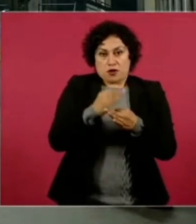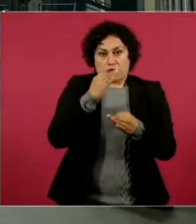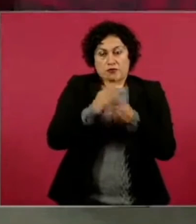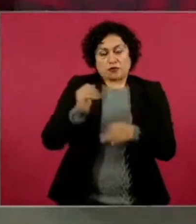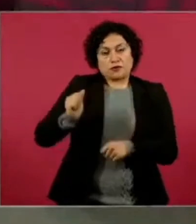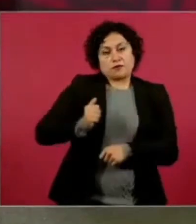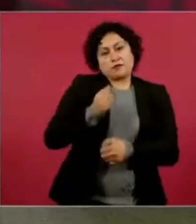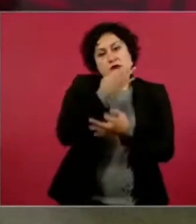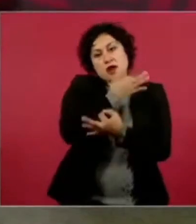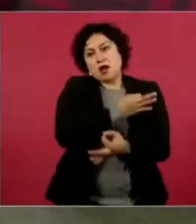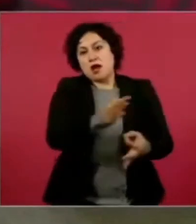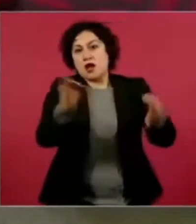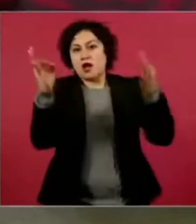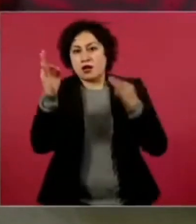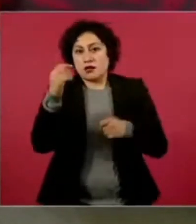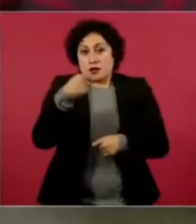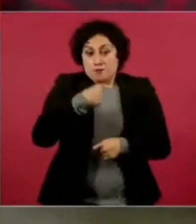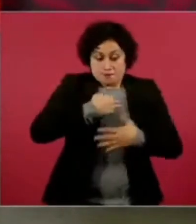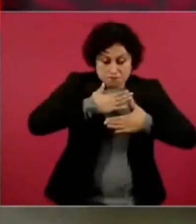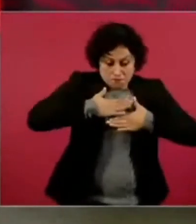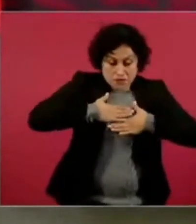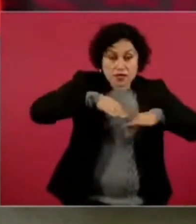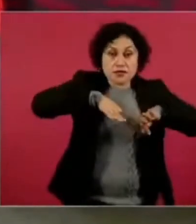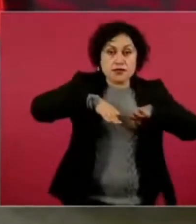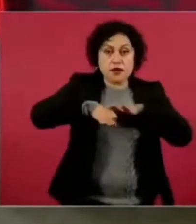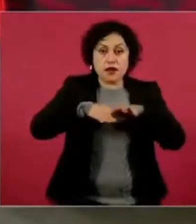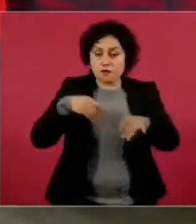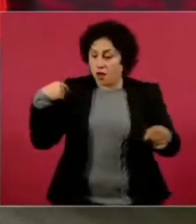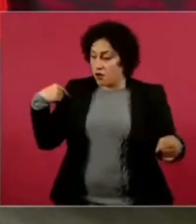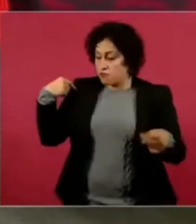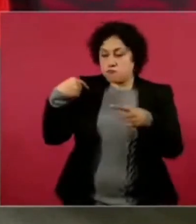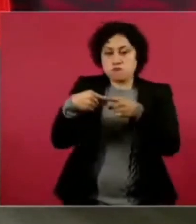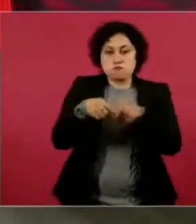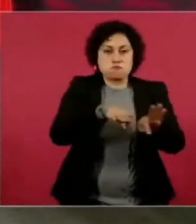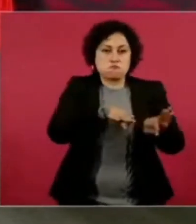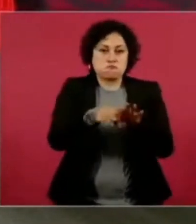he trabajado muy bien con Samuel García